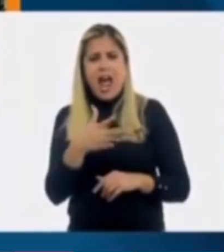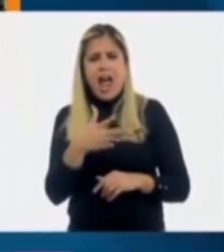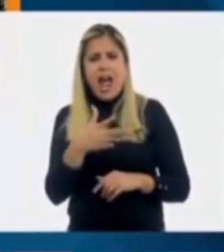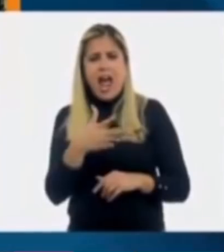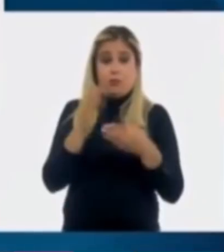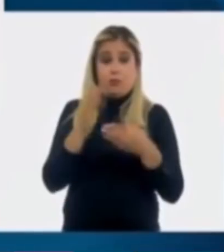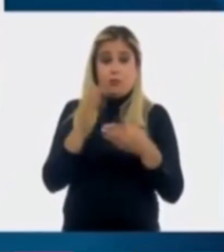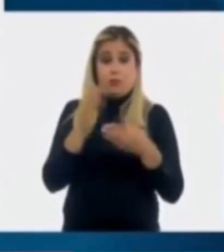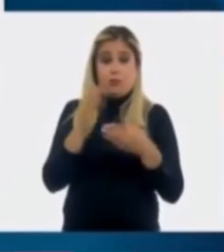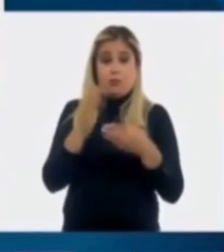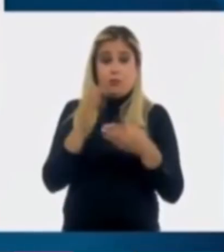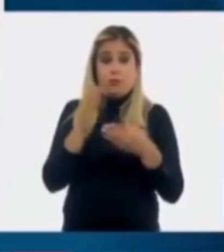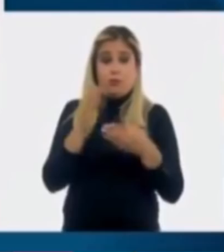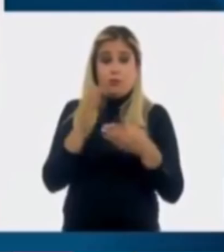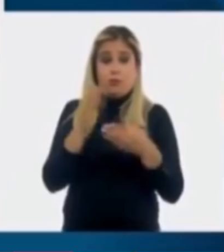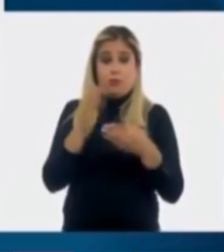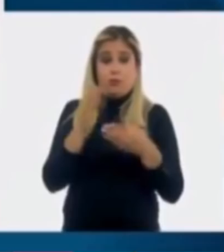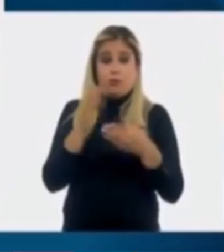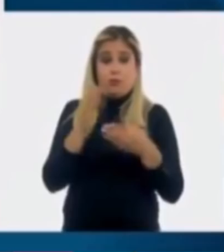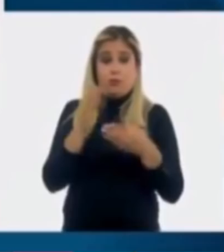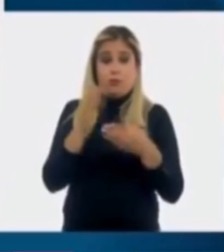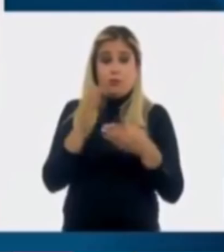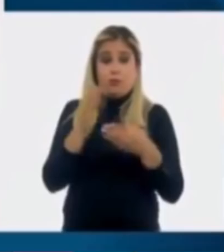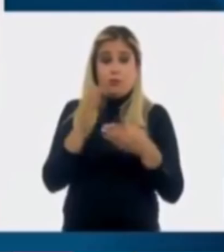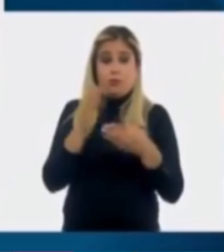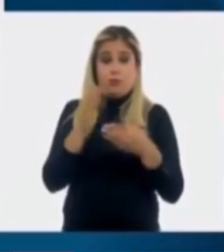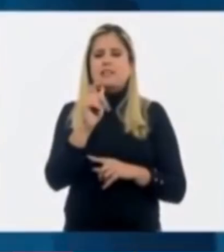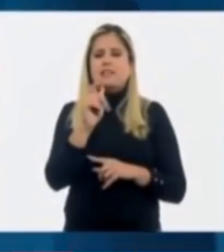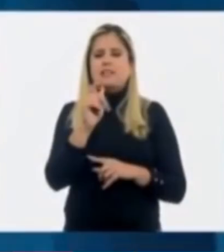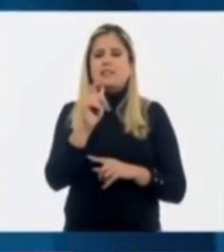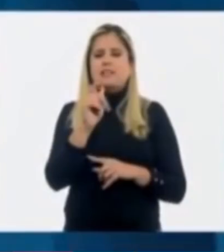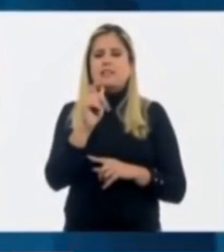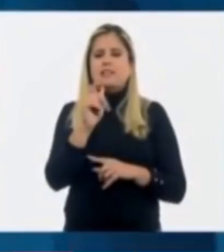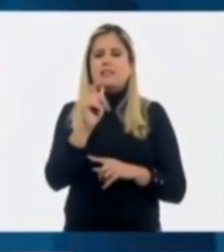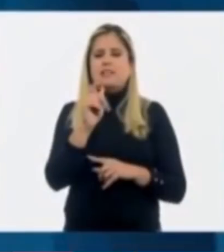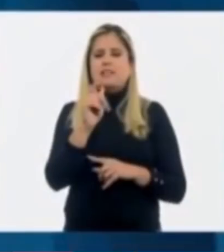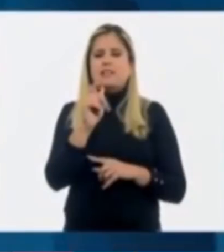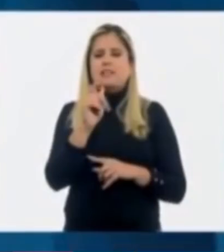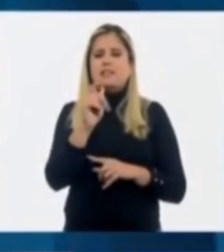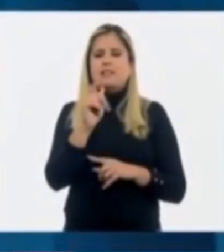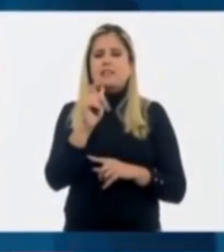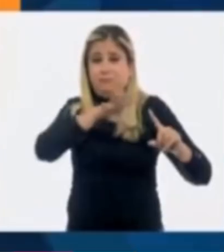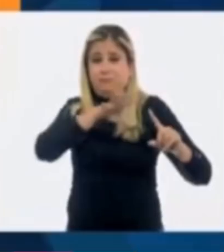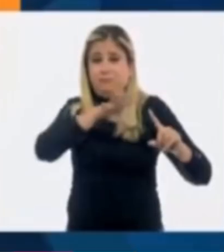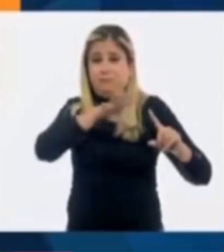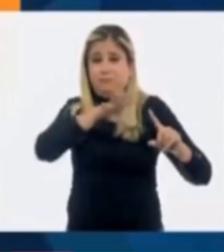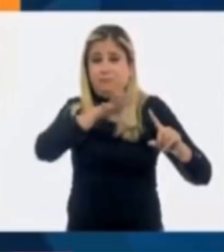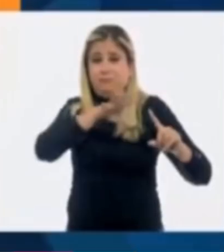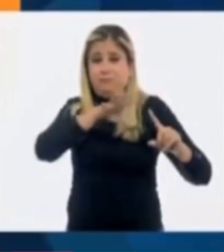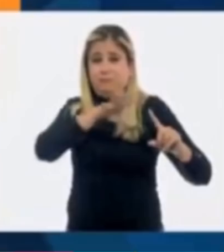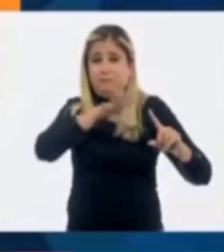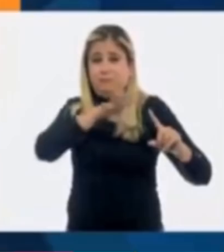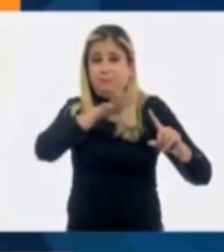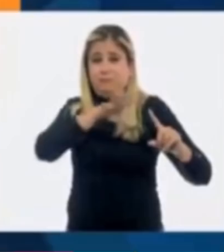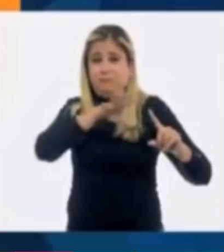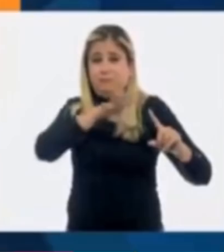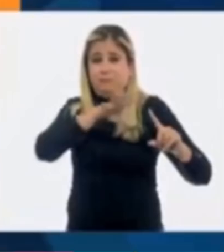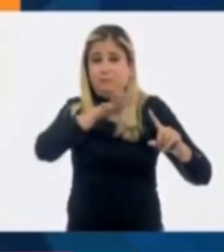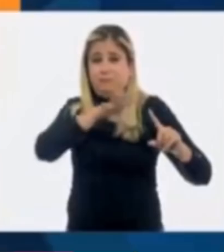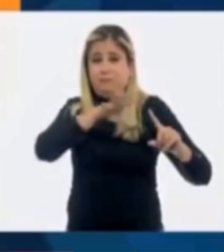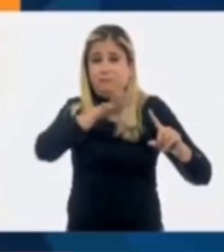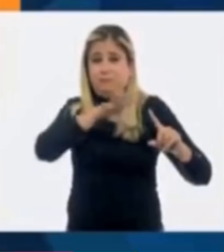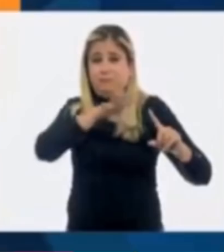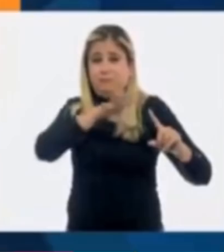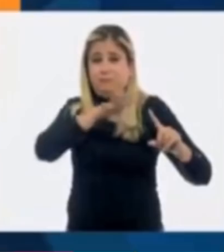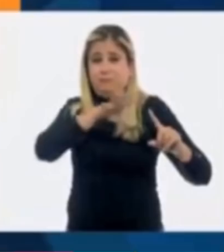lo encontramos de color amarillo. La fauna pueden ser los tejones o el tejolote llanero. El siguiente es bosques templados. Presenta un clima